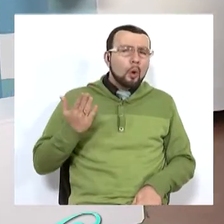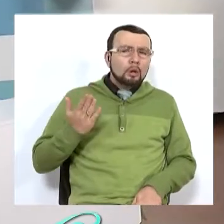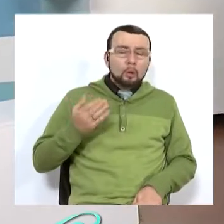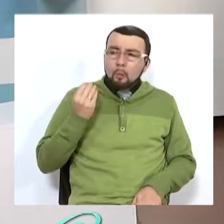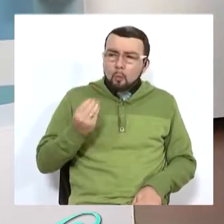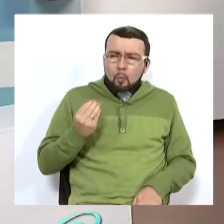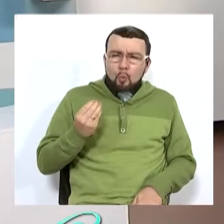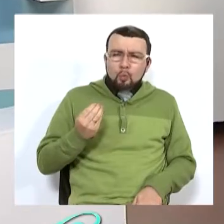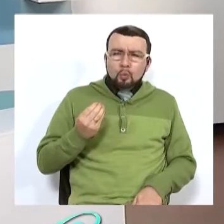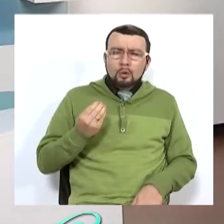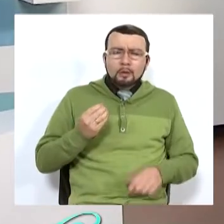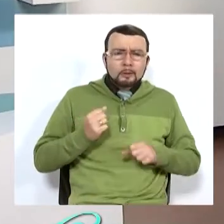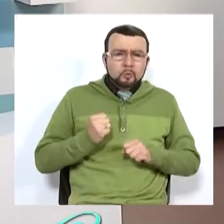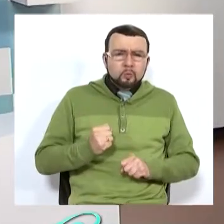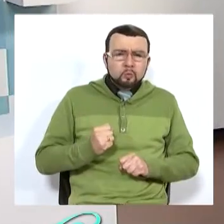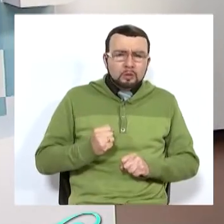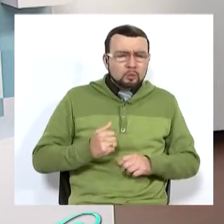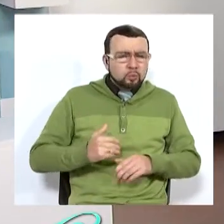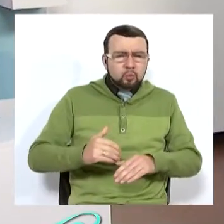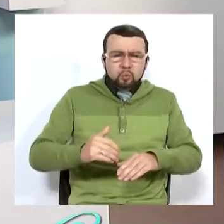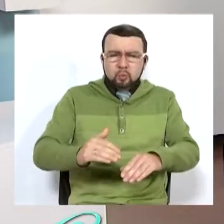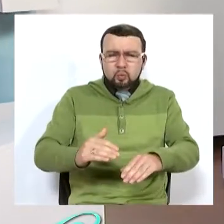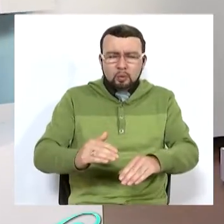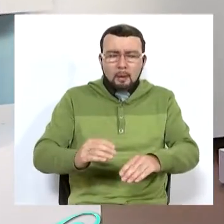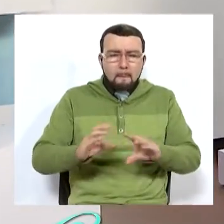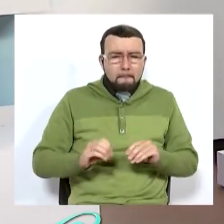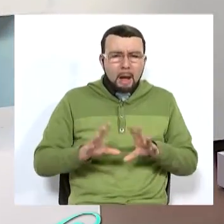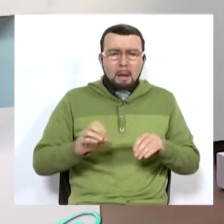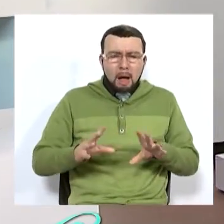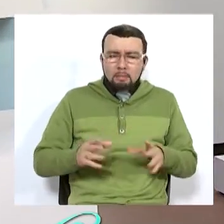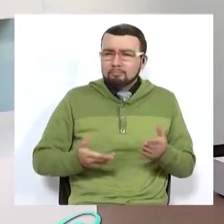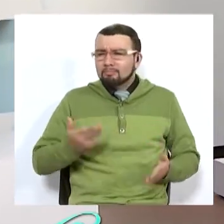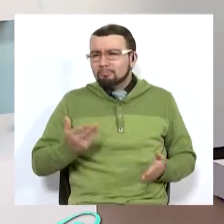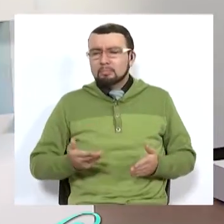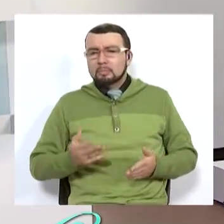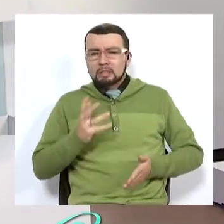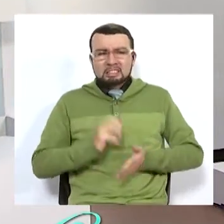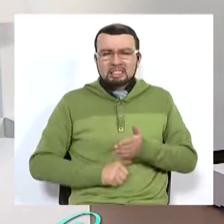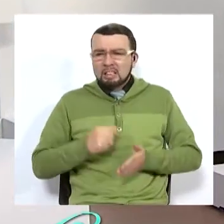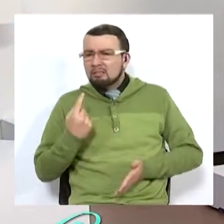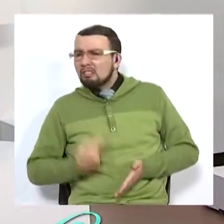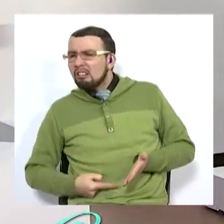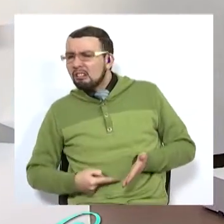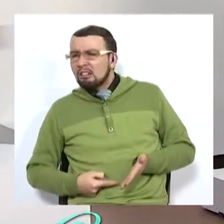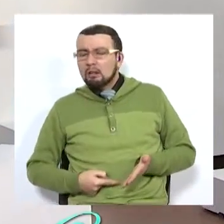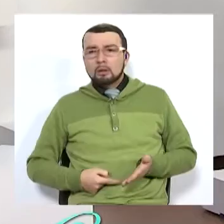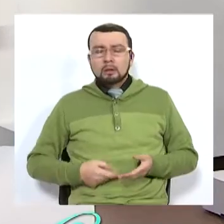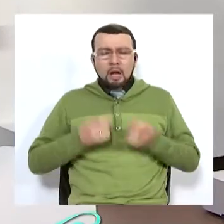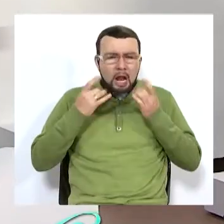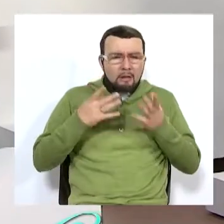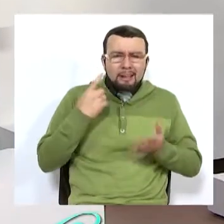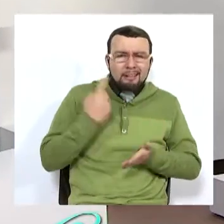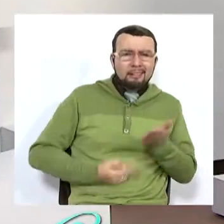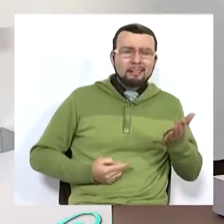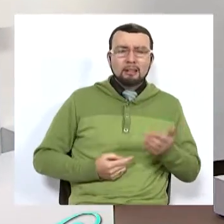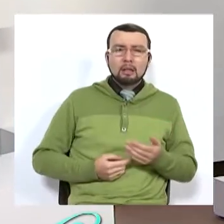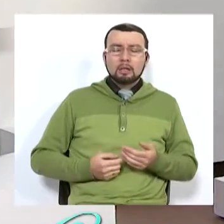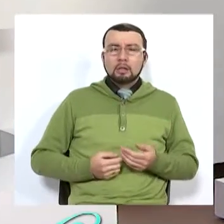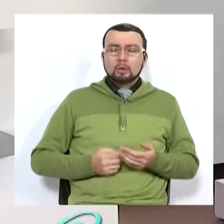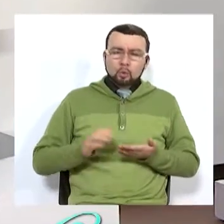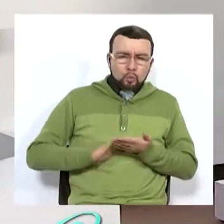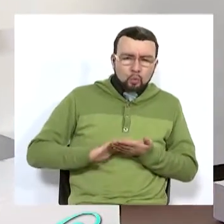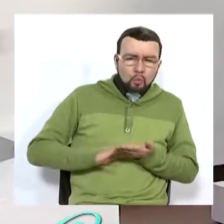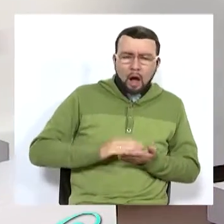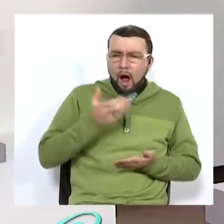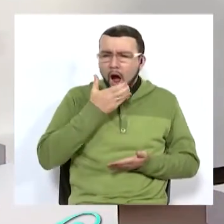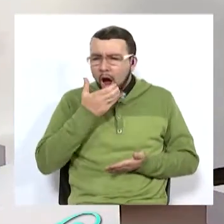intensidad, la duración, los concomitantes, con qué se quita, con qué se agrava, con qué se alivia, si con el calor,